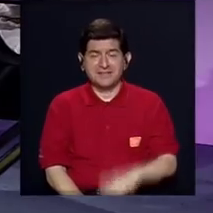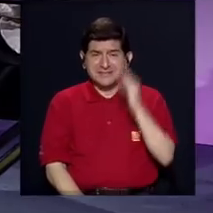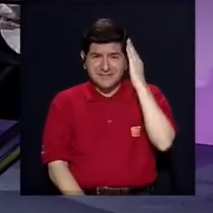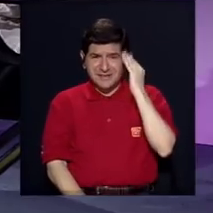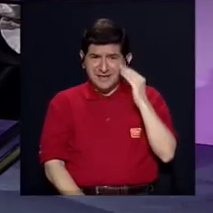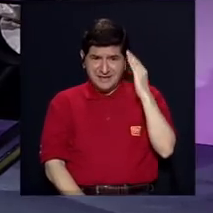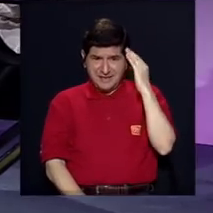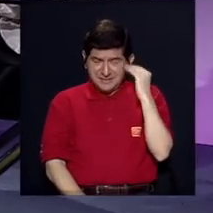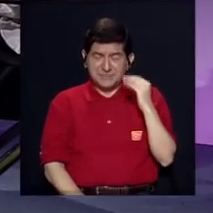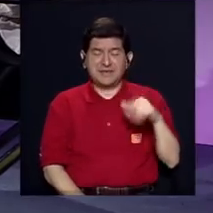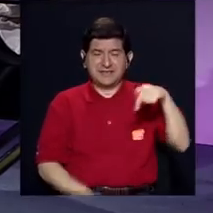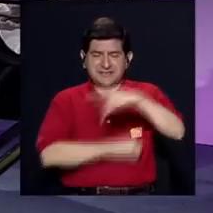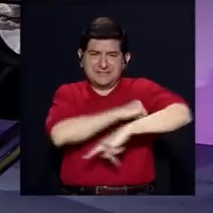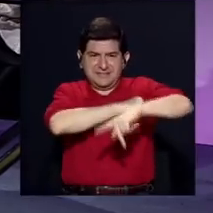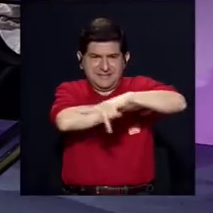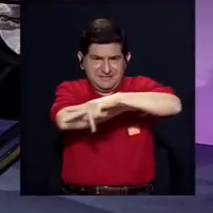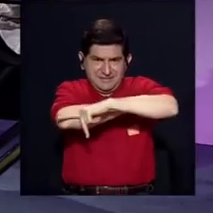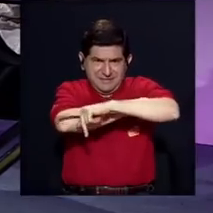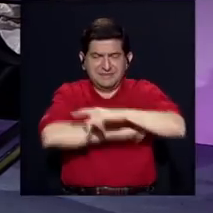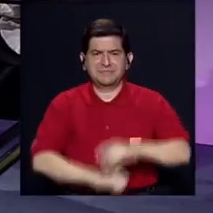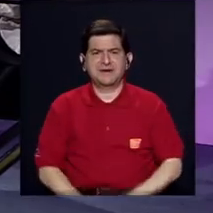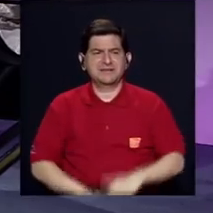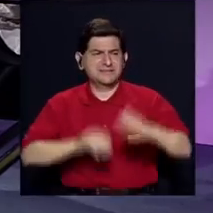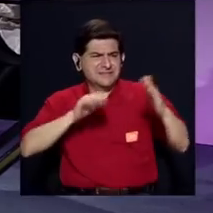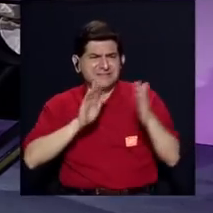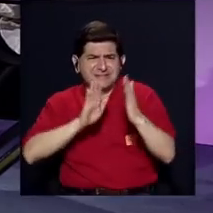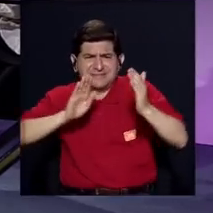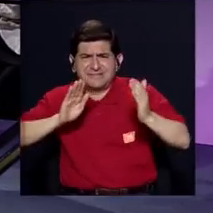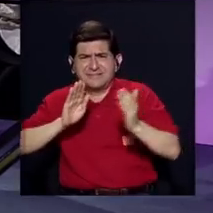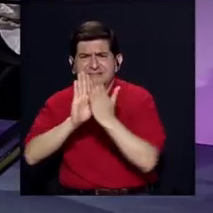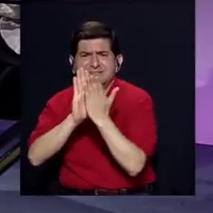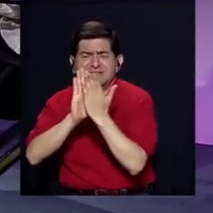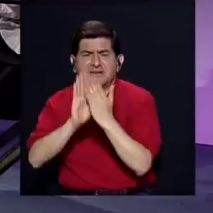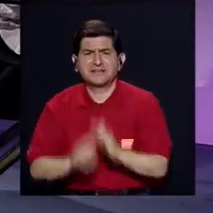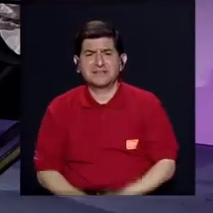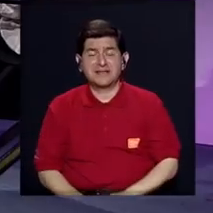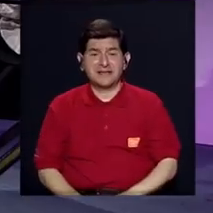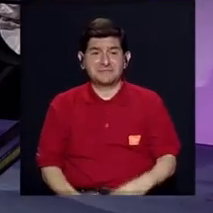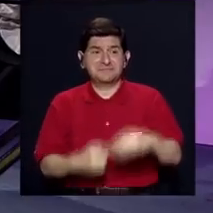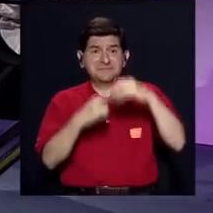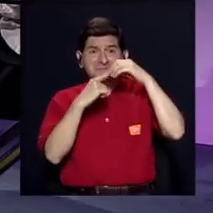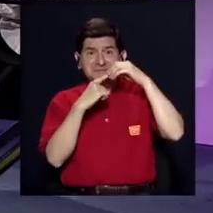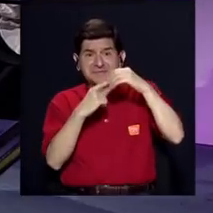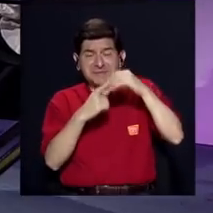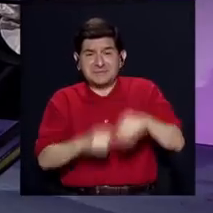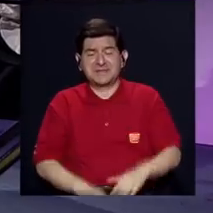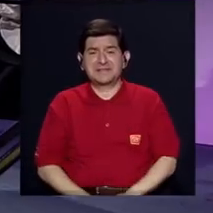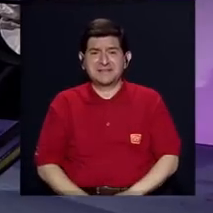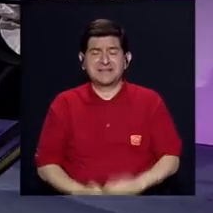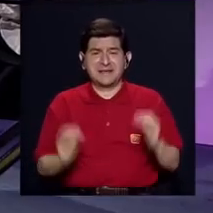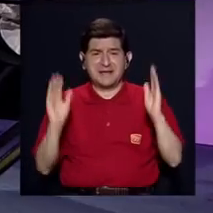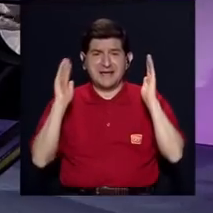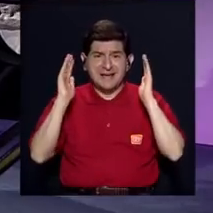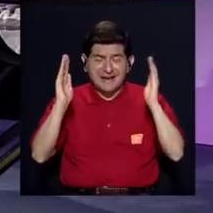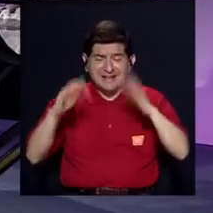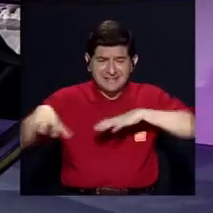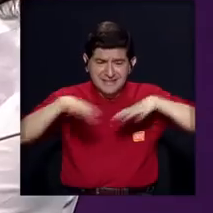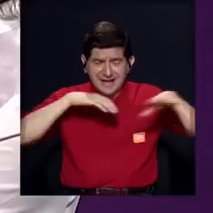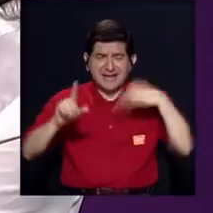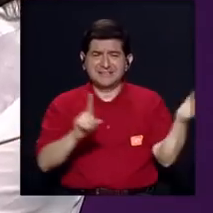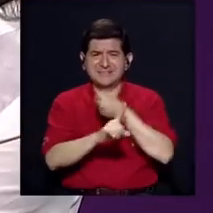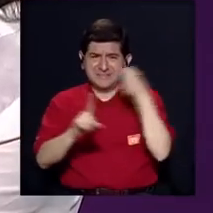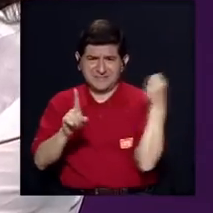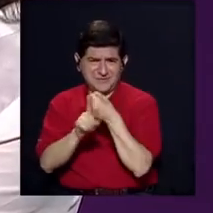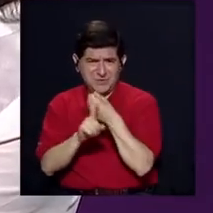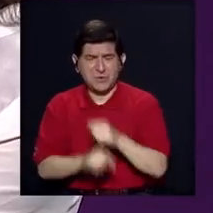en este país enfrentamos las mayores los mayores actos de violencia allí donde